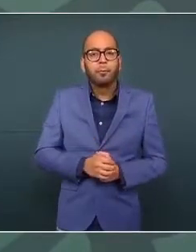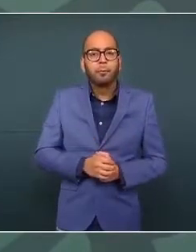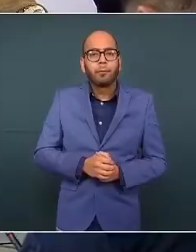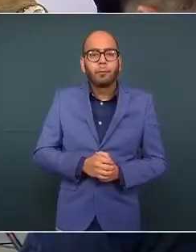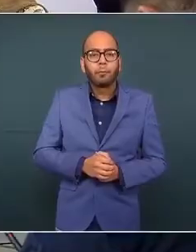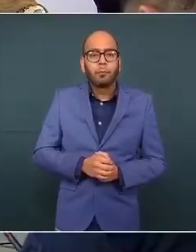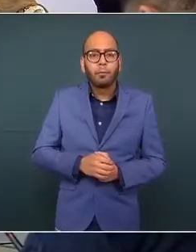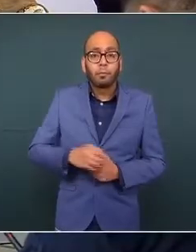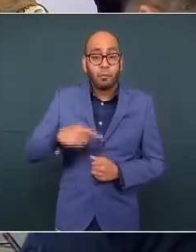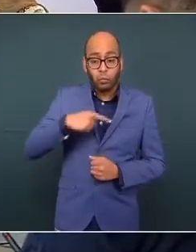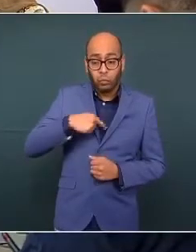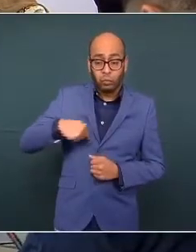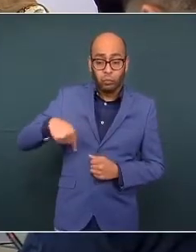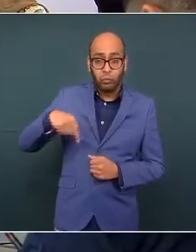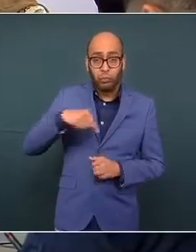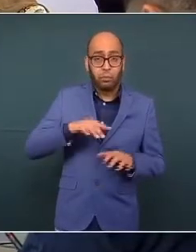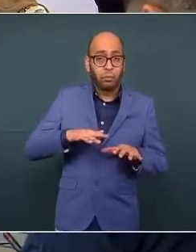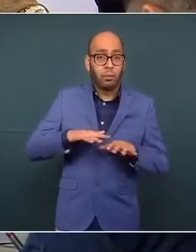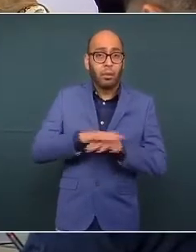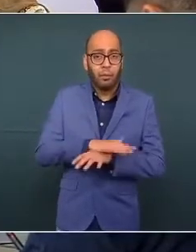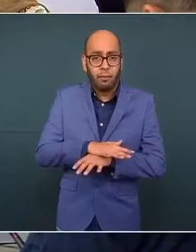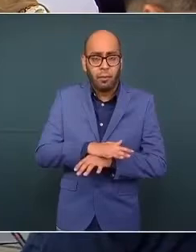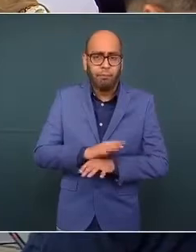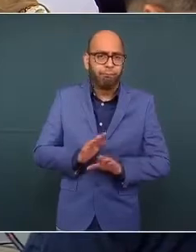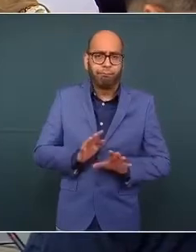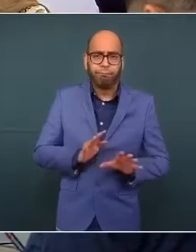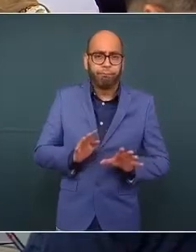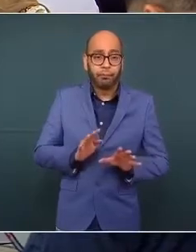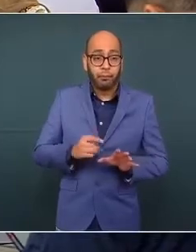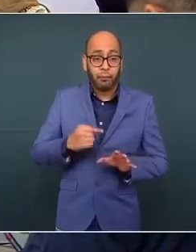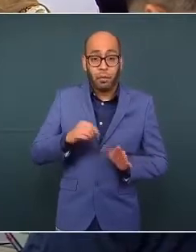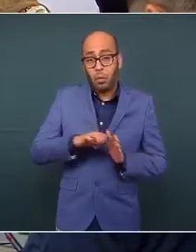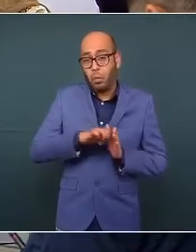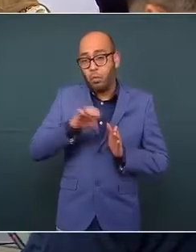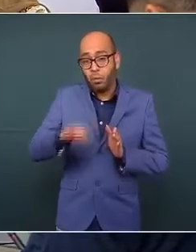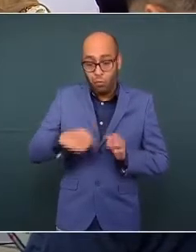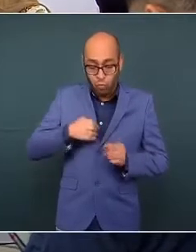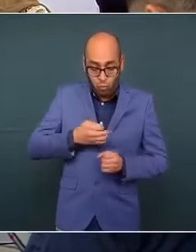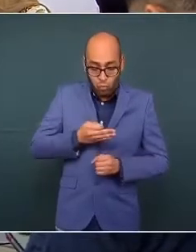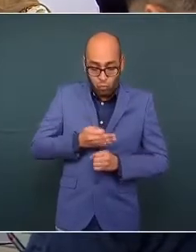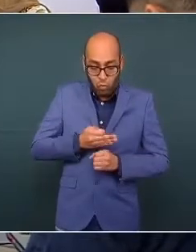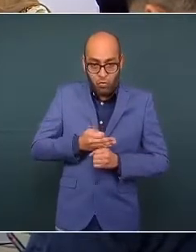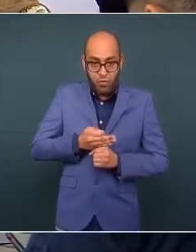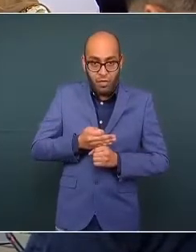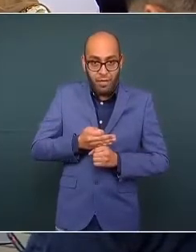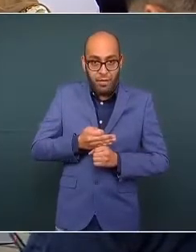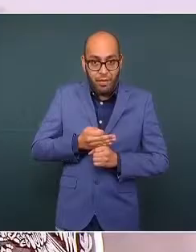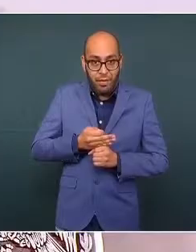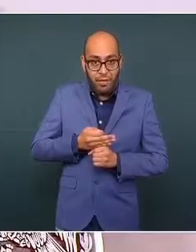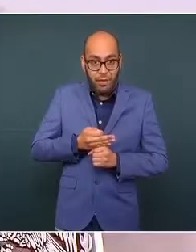nosotros no vamos a cambiar. Imagínense que yo a estas alturas diga,